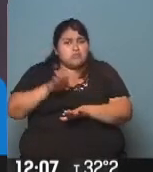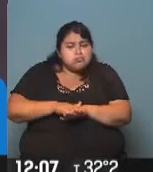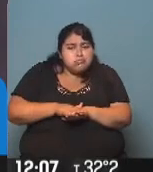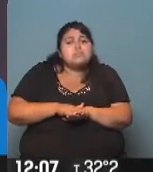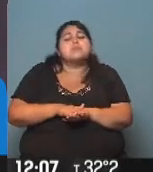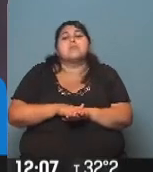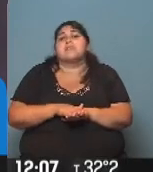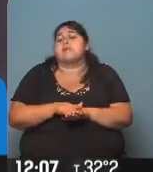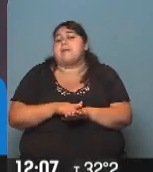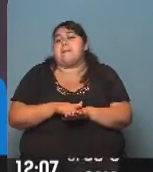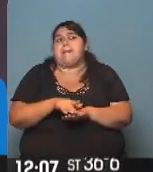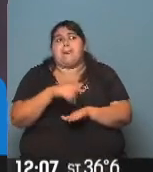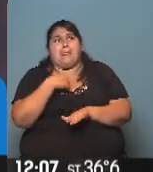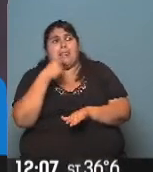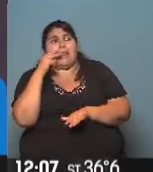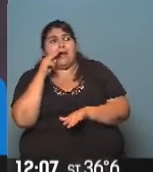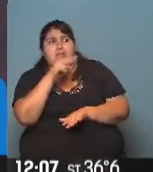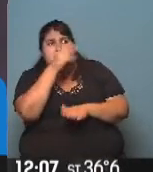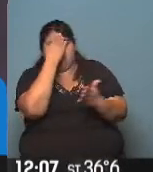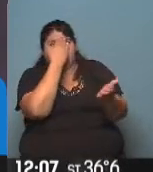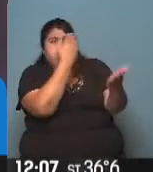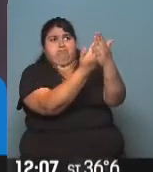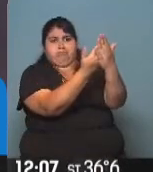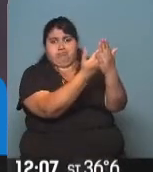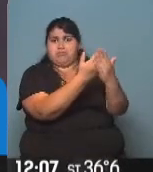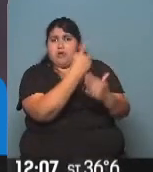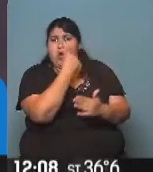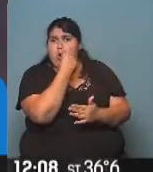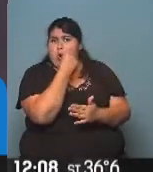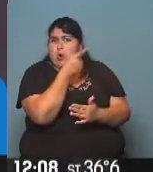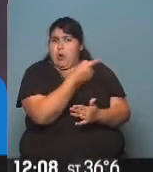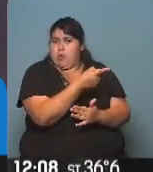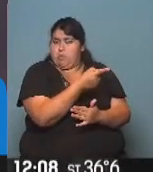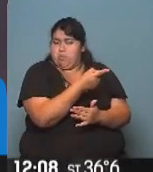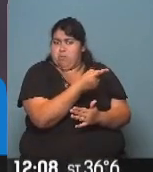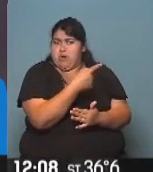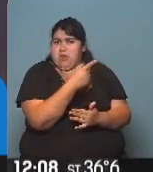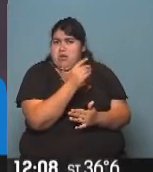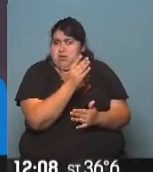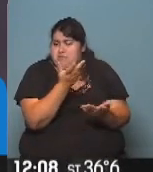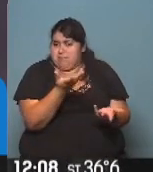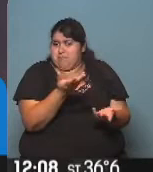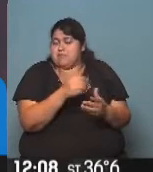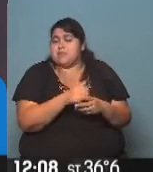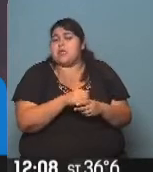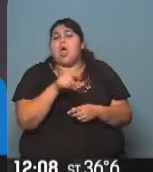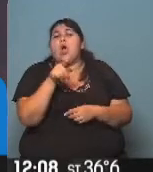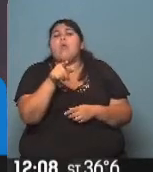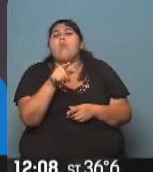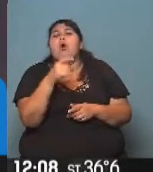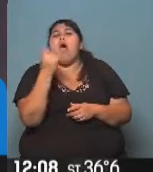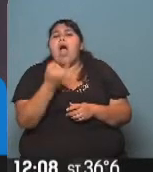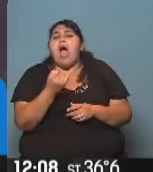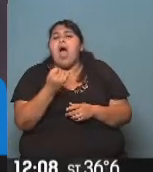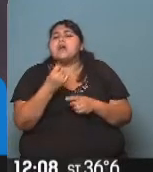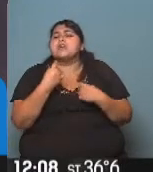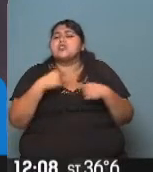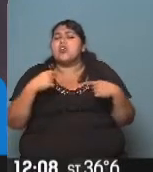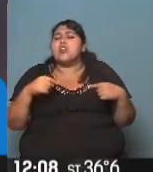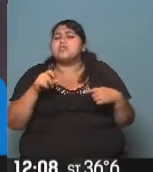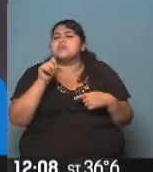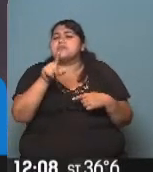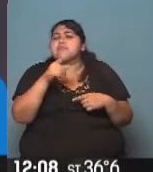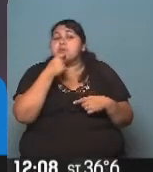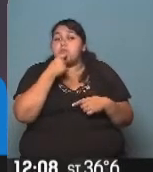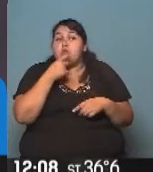reconoció y se bajó como enfrentarlo brian nelson dijo no tenés el digamos datos que indicarían que quien se